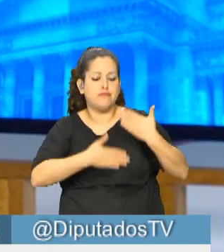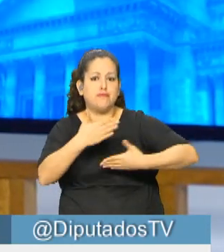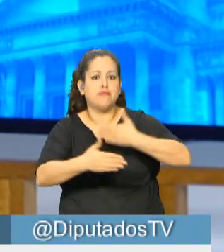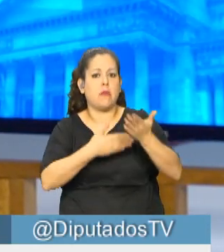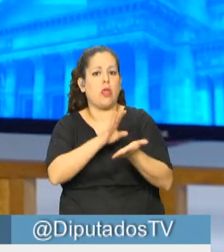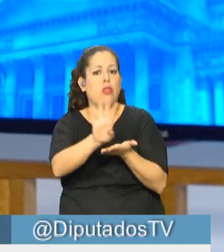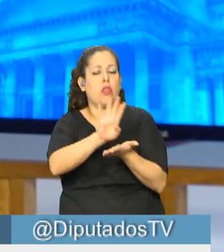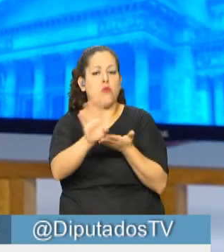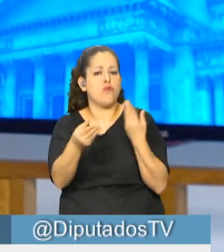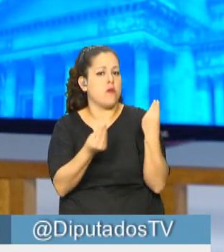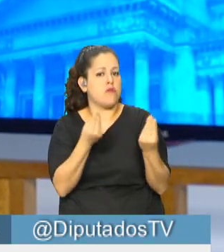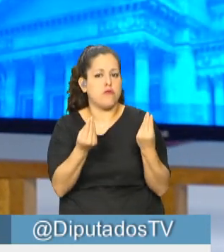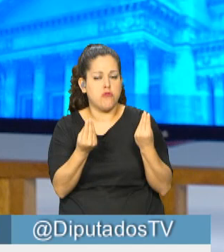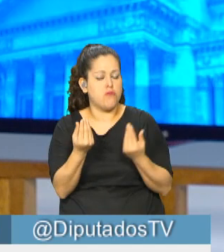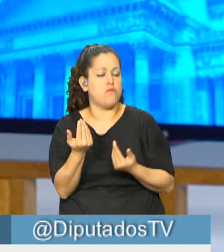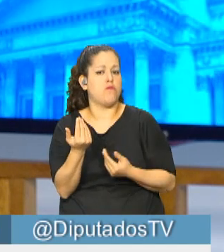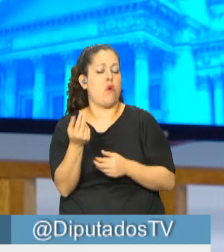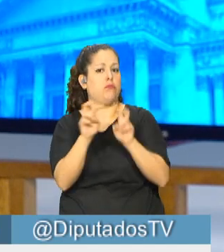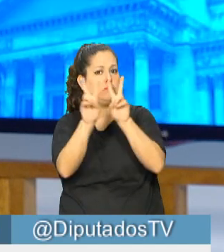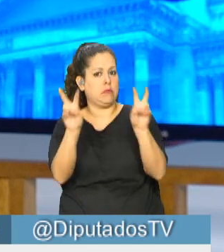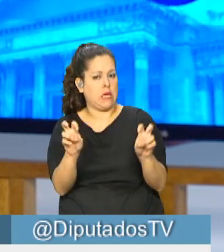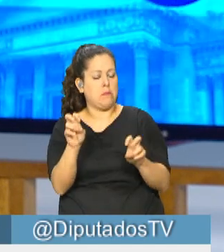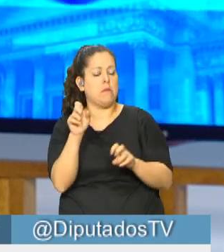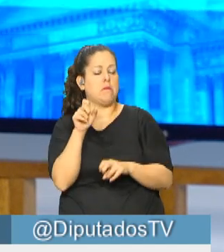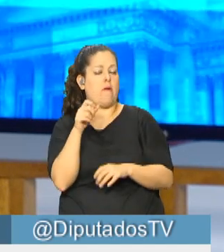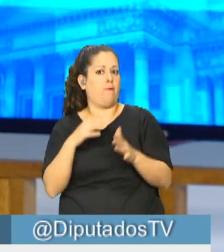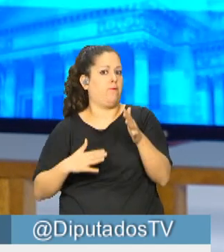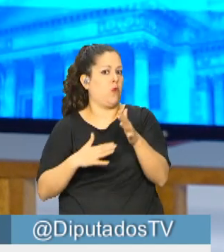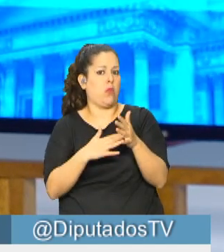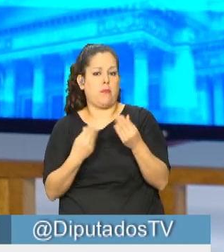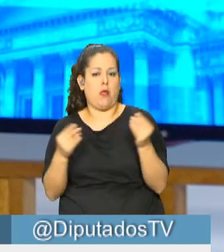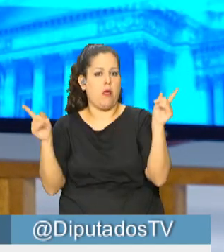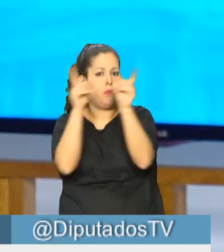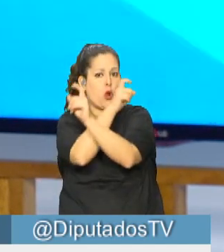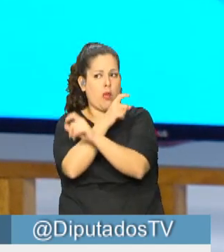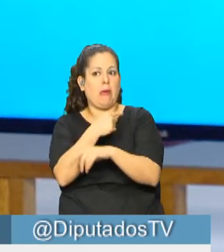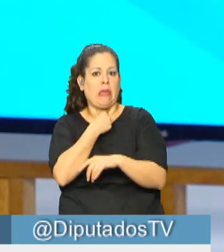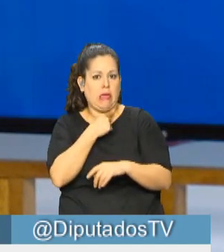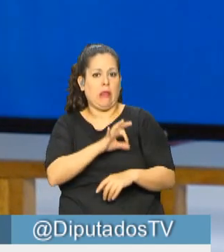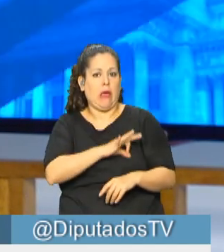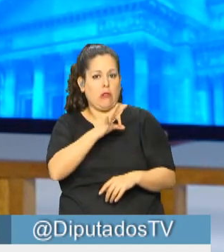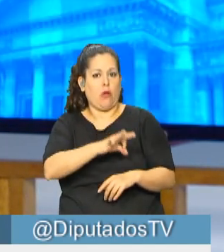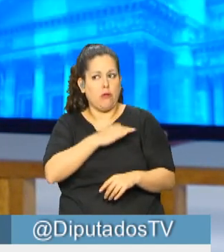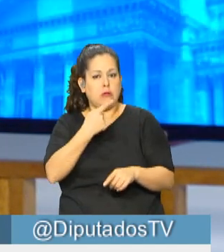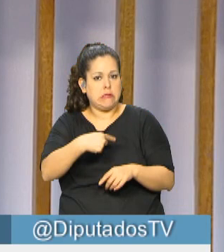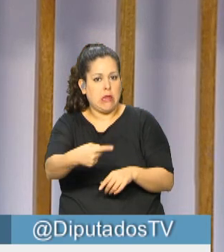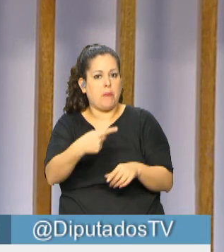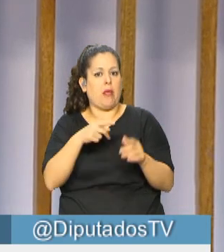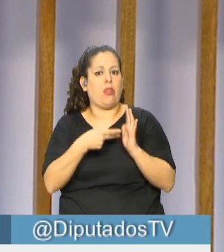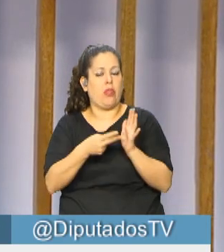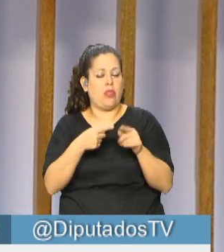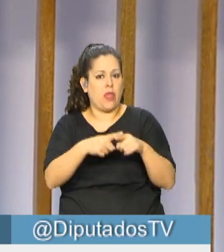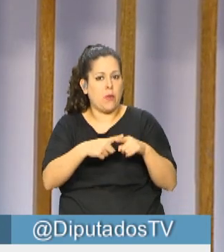Congreso de la Nación y esto que hablábamos de uno de los temas, de los problemas fundamentales que intenta debatir año tras año el Congreso? Bueno, como decían